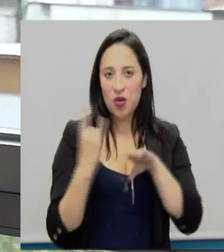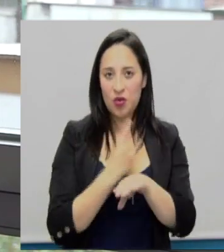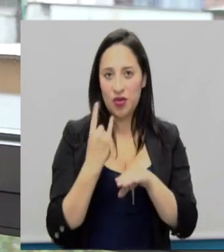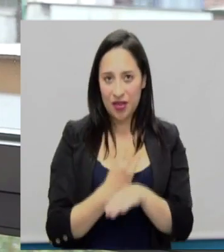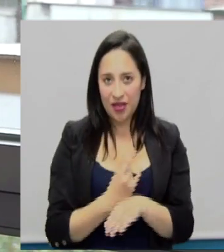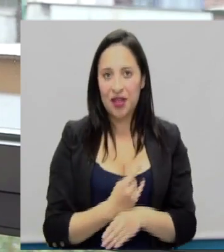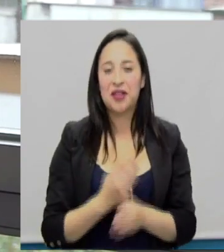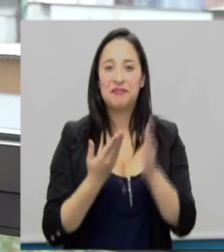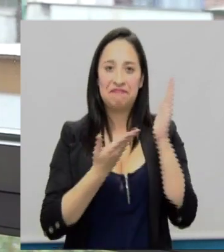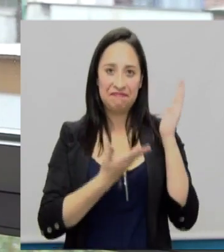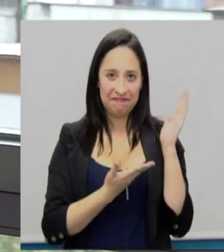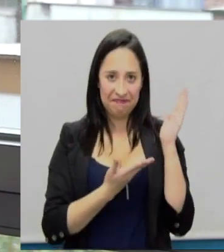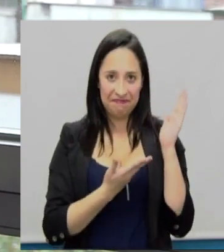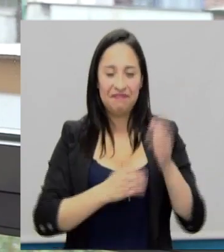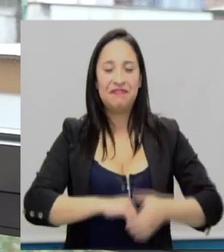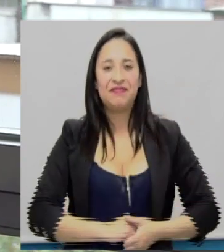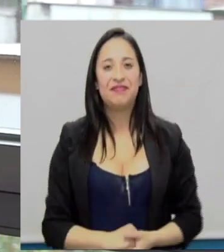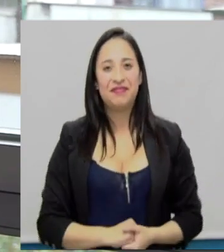gratuita, la